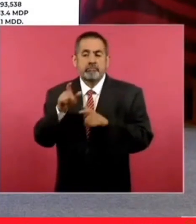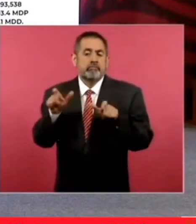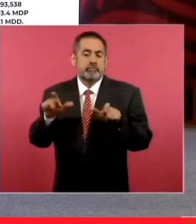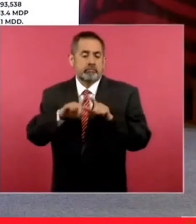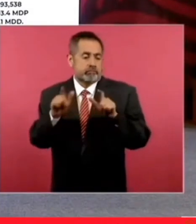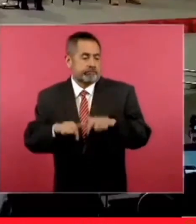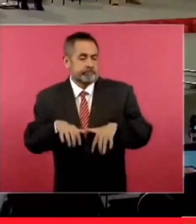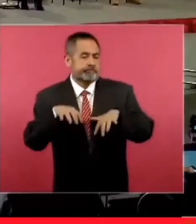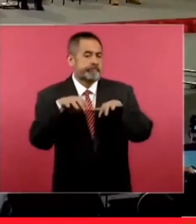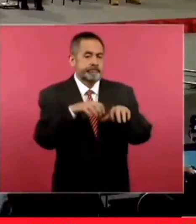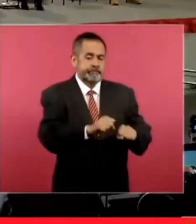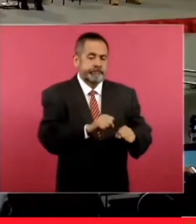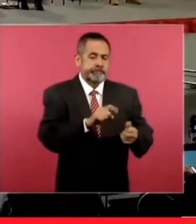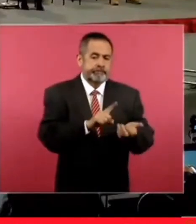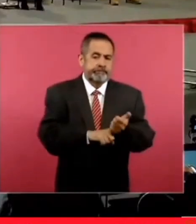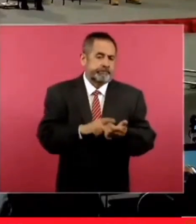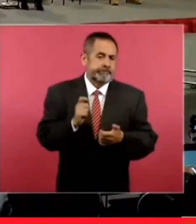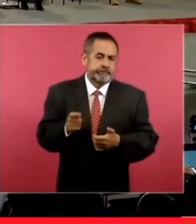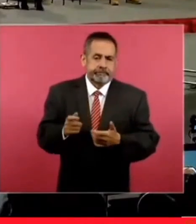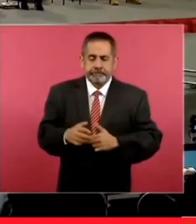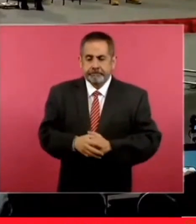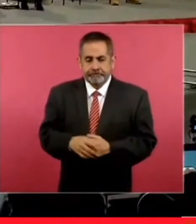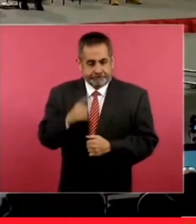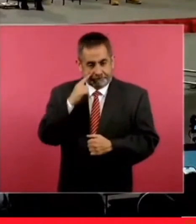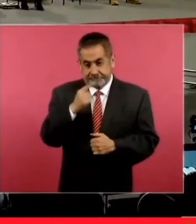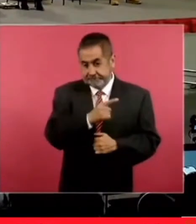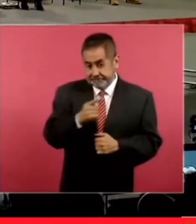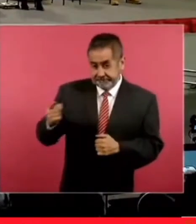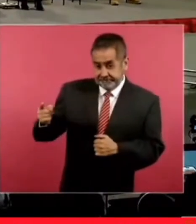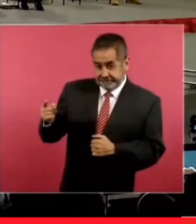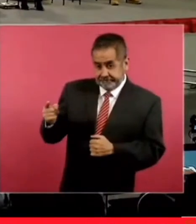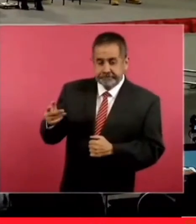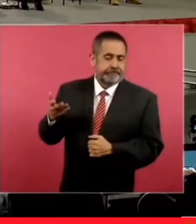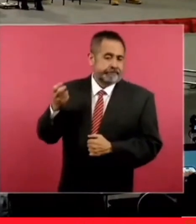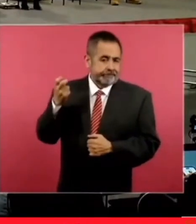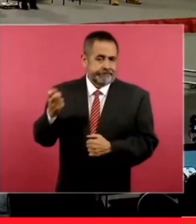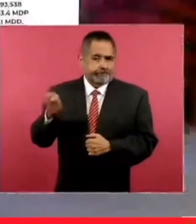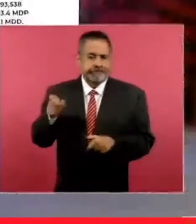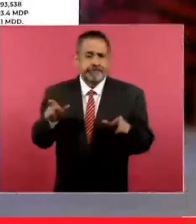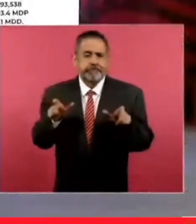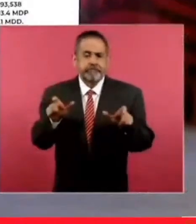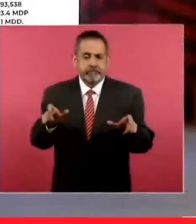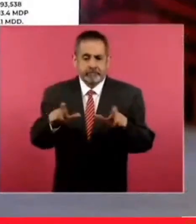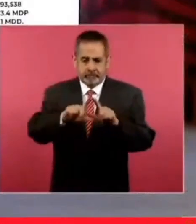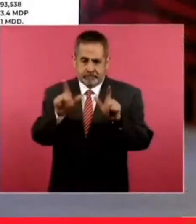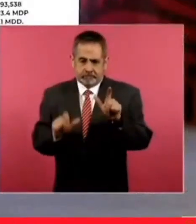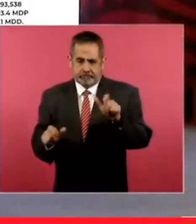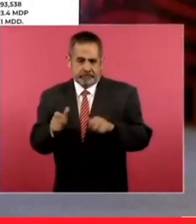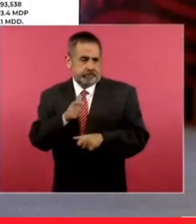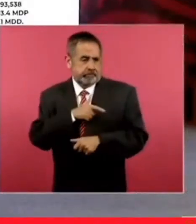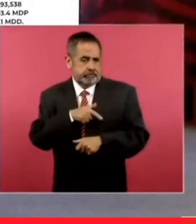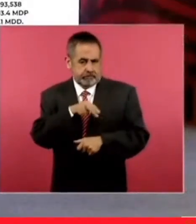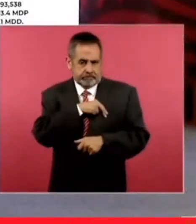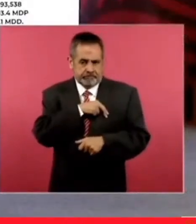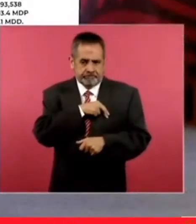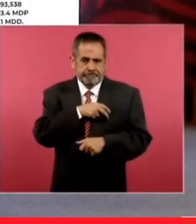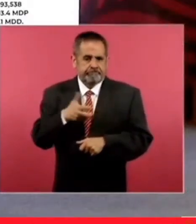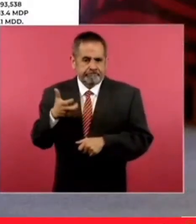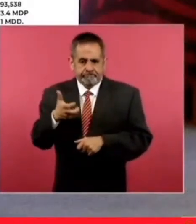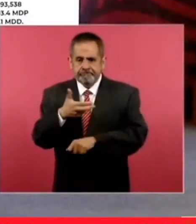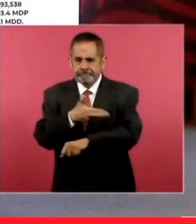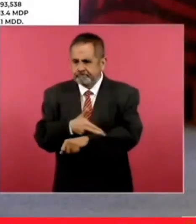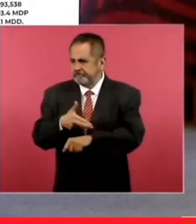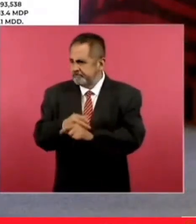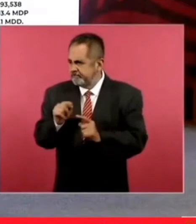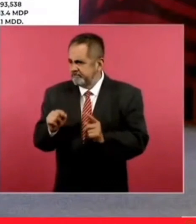ha asegurado la guardia nacional estos son los resultados que ha tenido la guardia en el trabajo pues